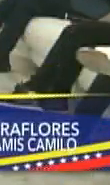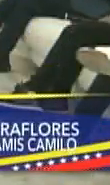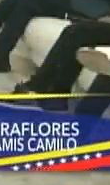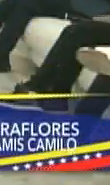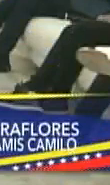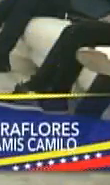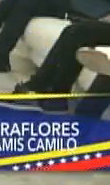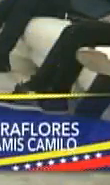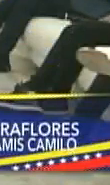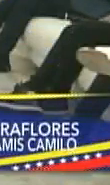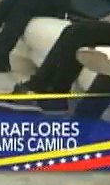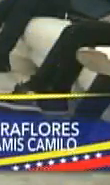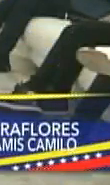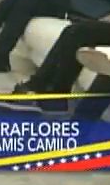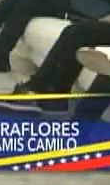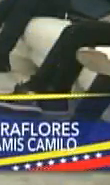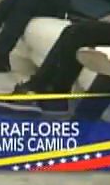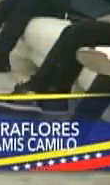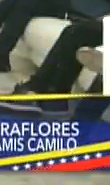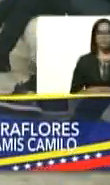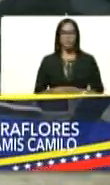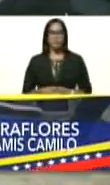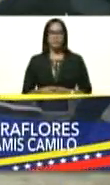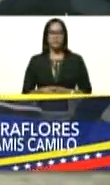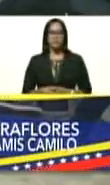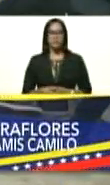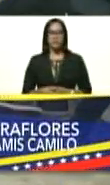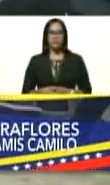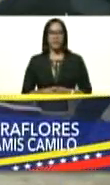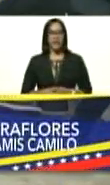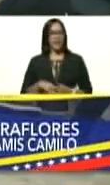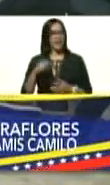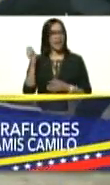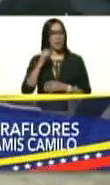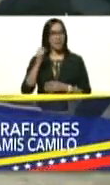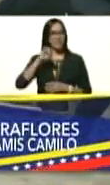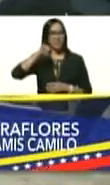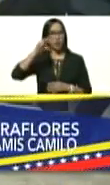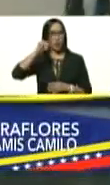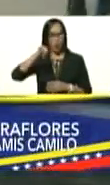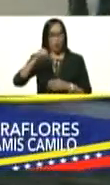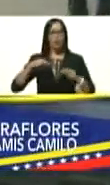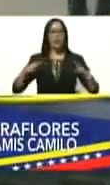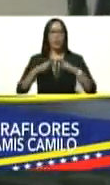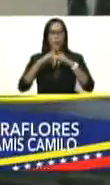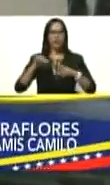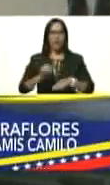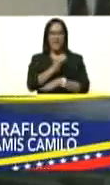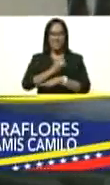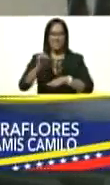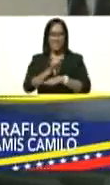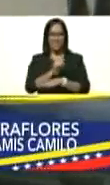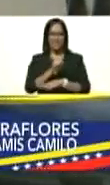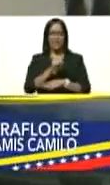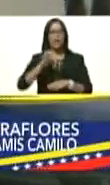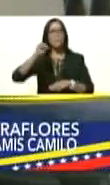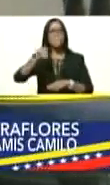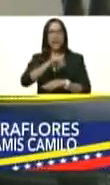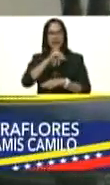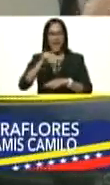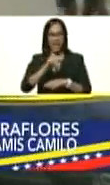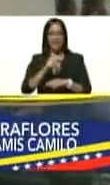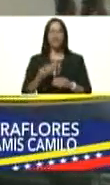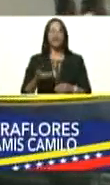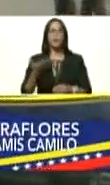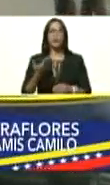Festival de la Salsa a realizarse en el mes de junio. En tanto, este encuentro permitirá además repasar la importancia de